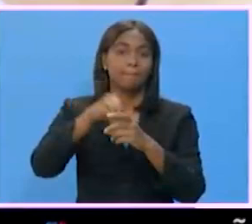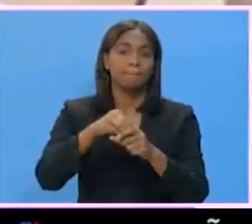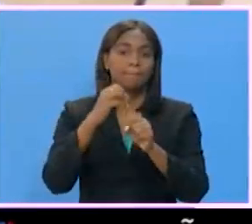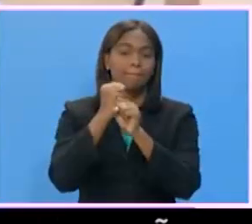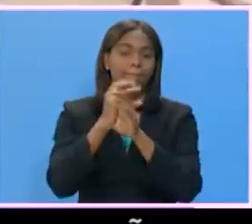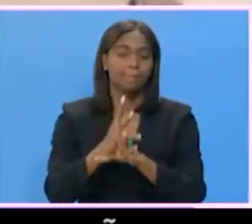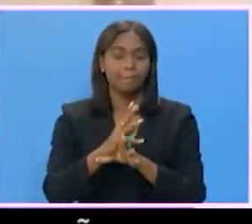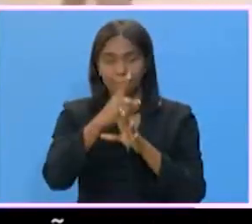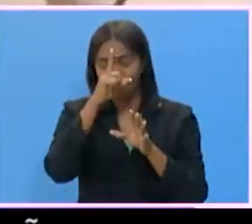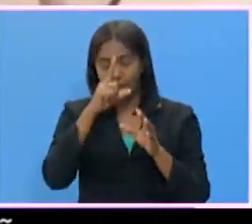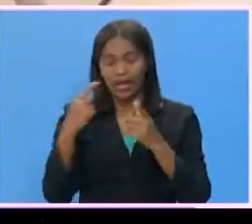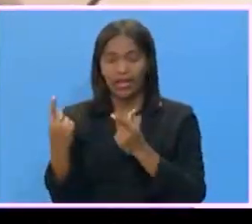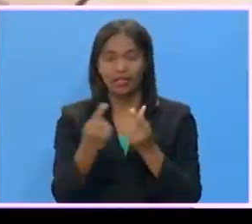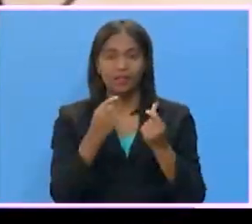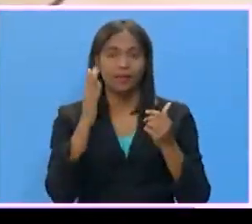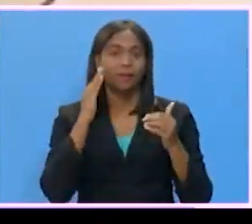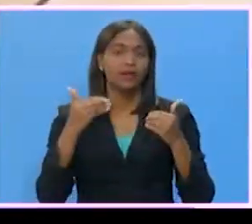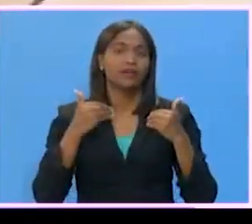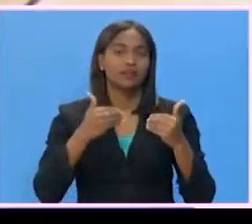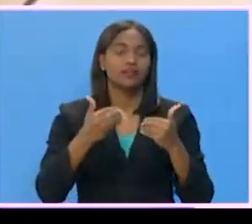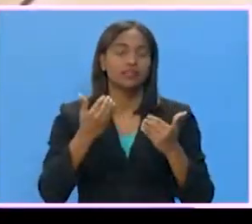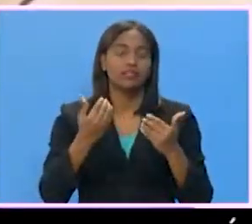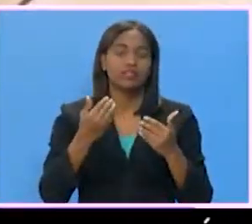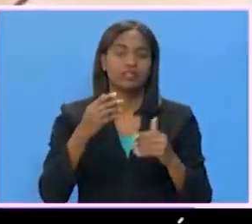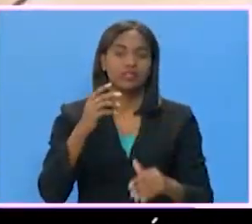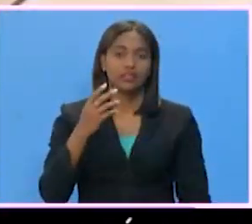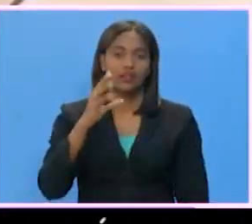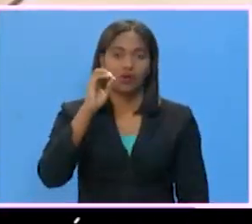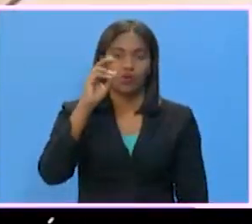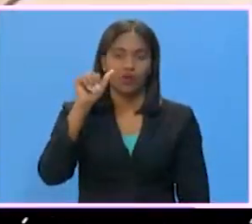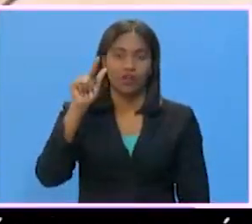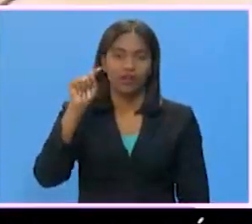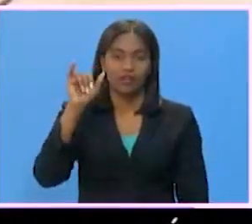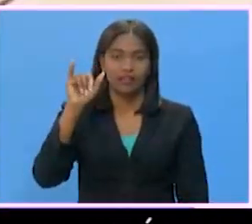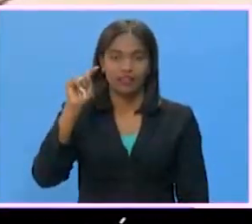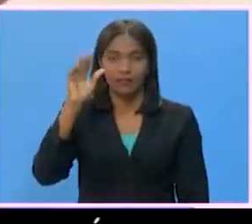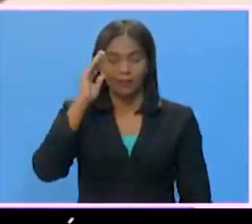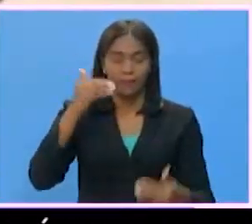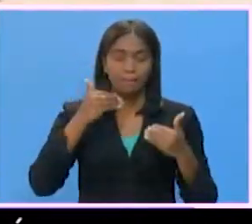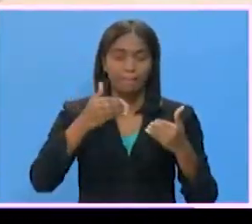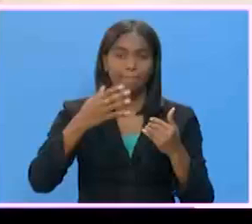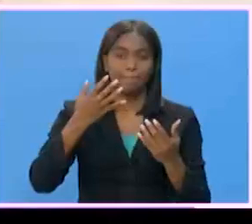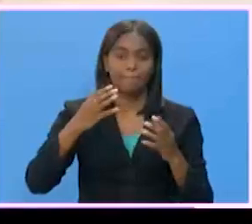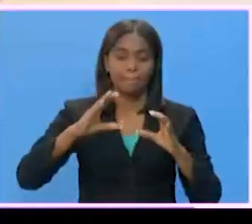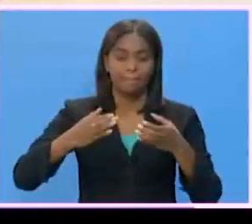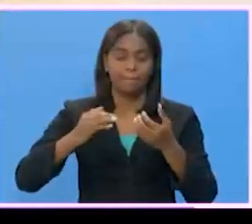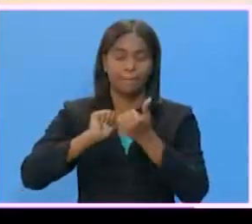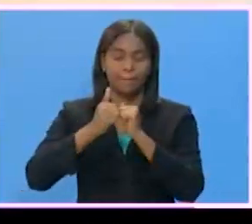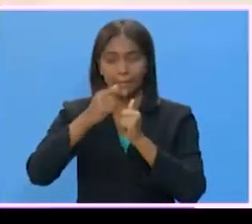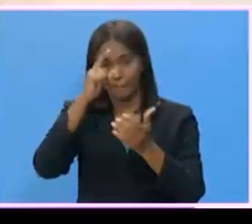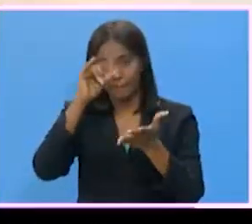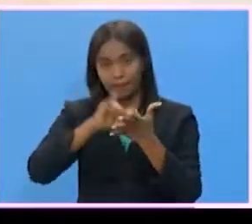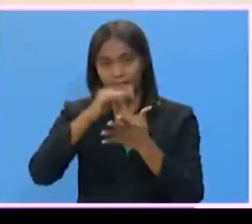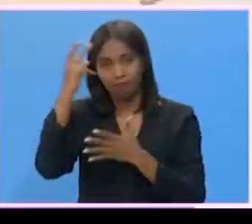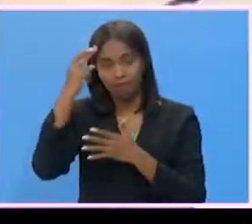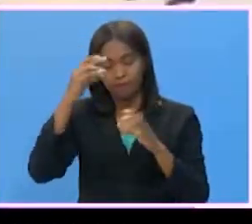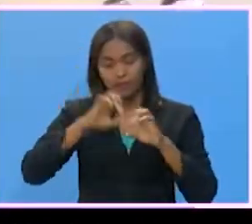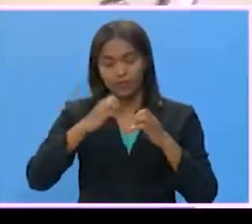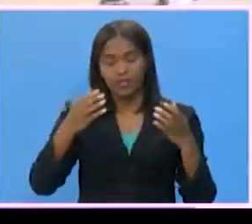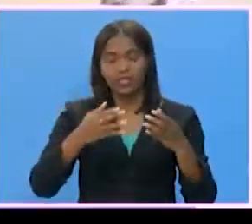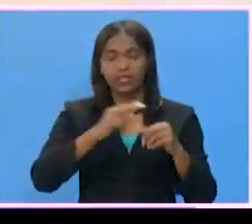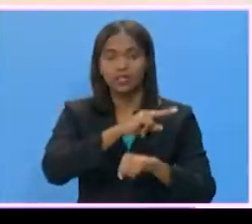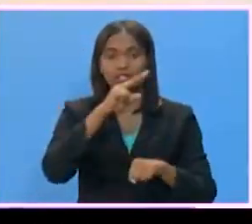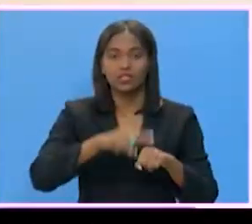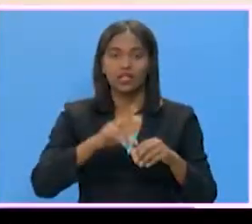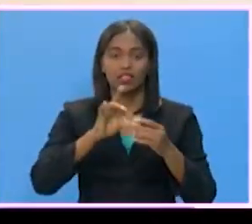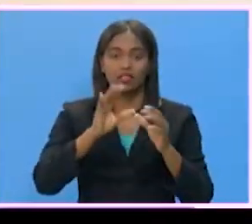preparando para la actividad que será el Disney on Ice, que se estará ejecutando en el Palacio de los Deportes, y por esa razón la Liga Nacional de